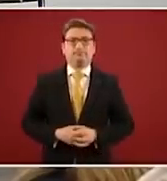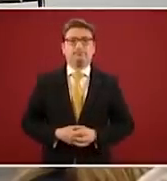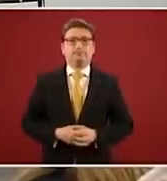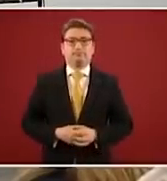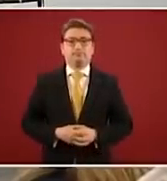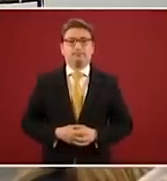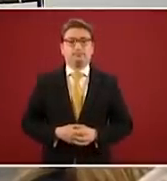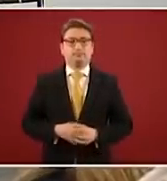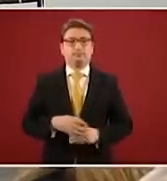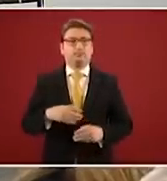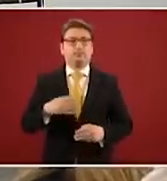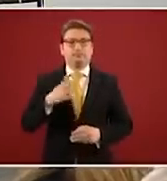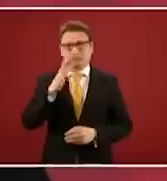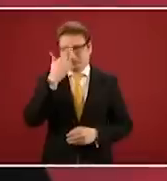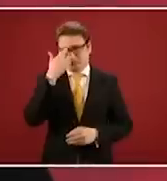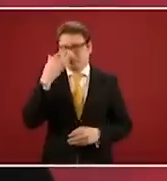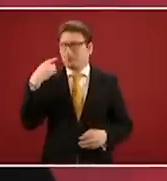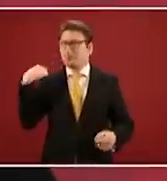¿Cuánto tiempo pasó